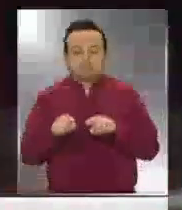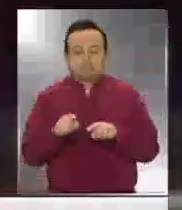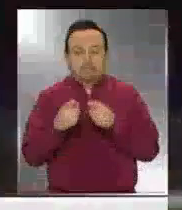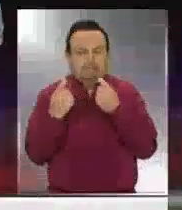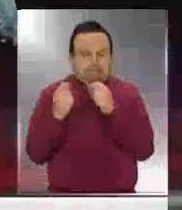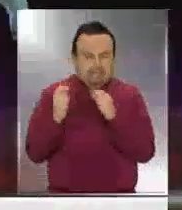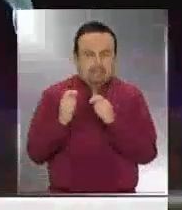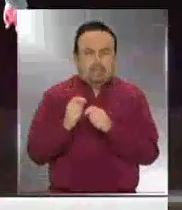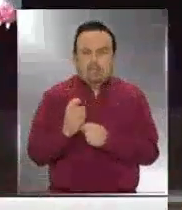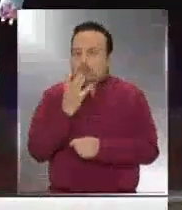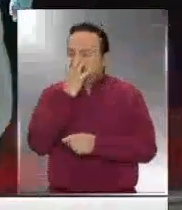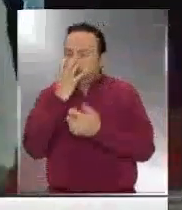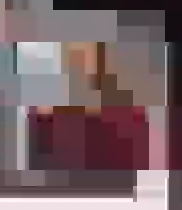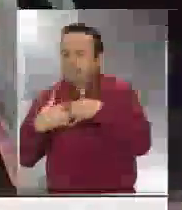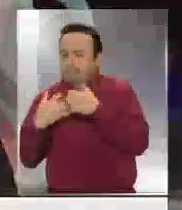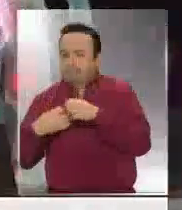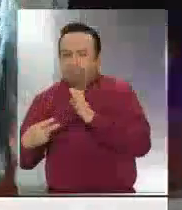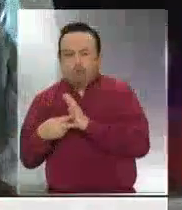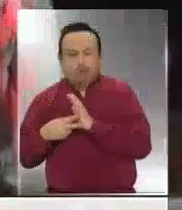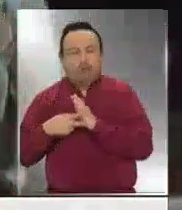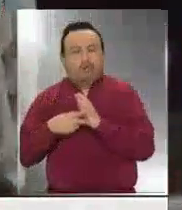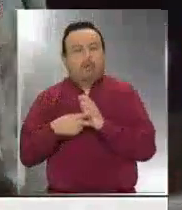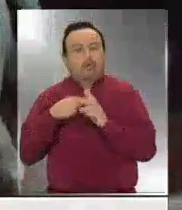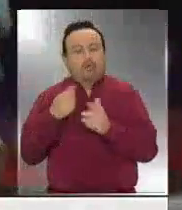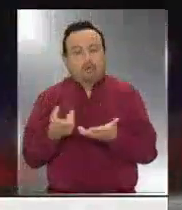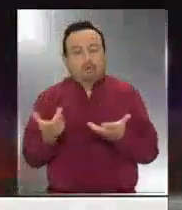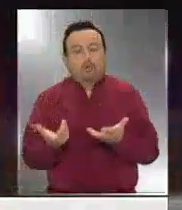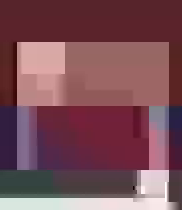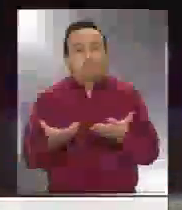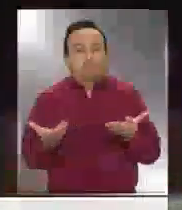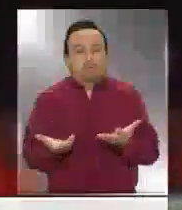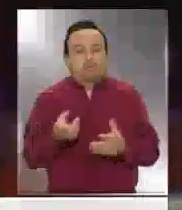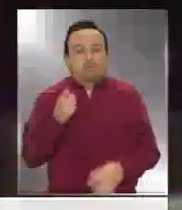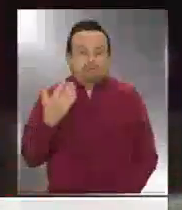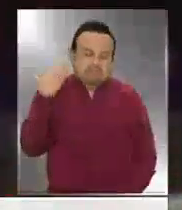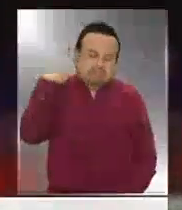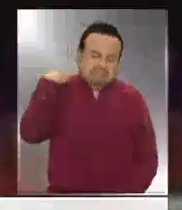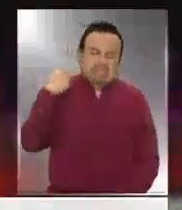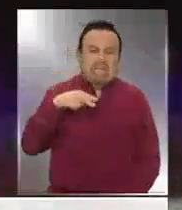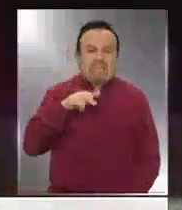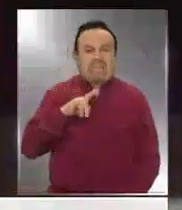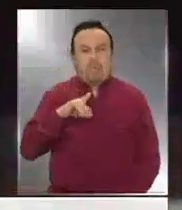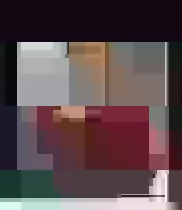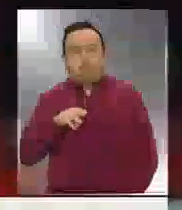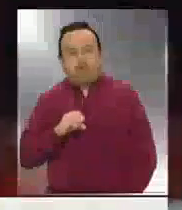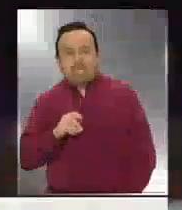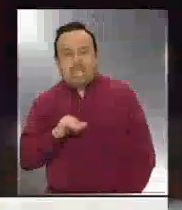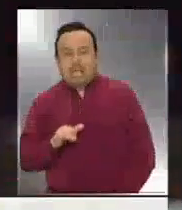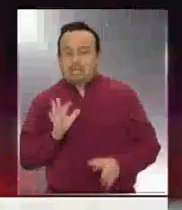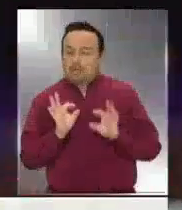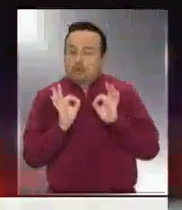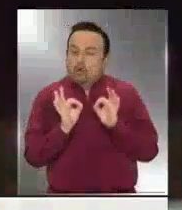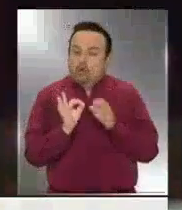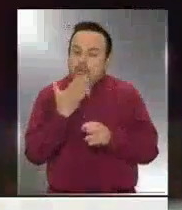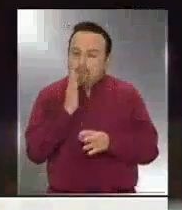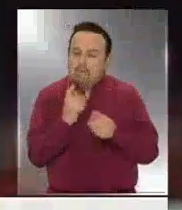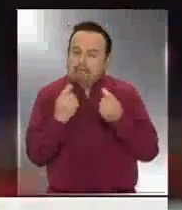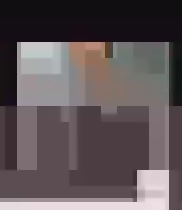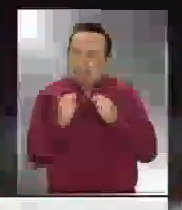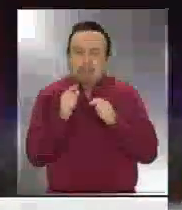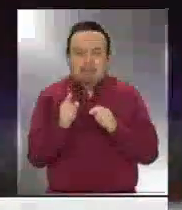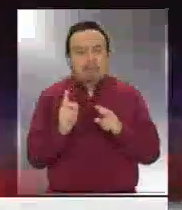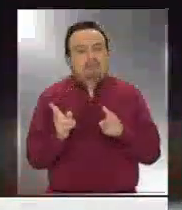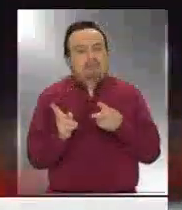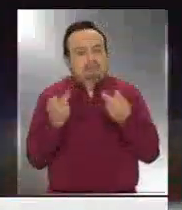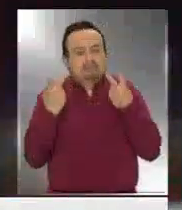ser conectado a ventilación mecánica, luego desarrollar, lamentablemente, una neumonía. Esperamos, por supuesto, que el procedimiento salga de la mejor manera y que el